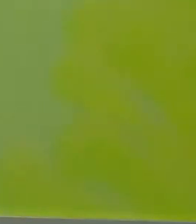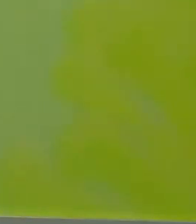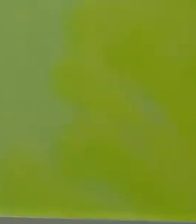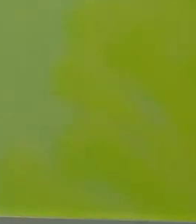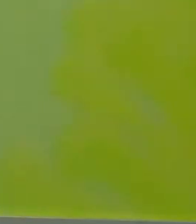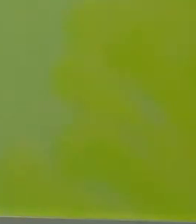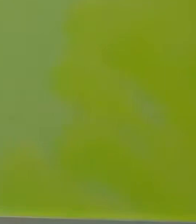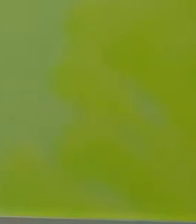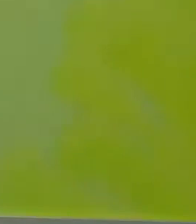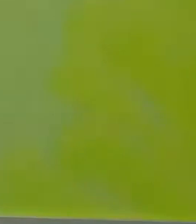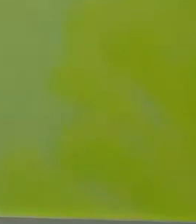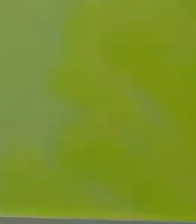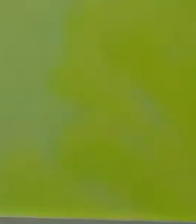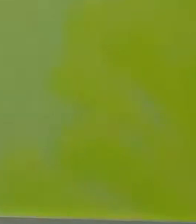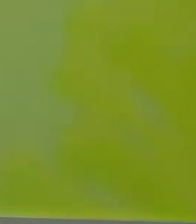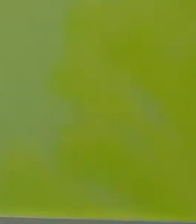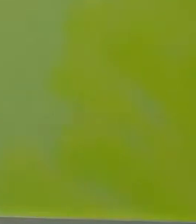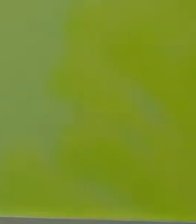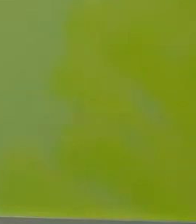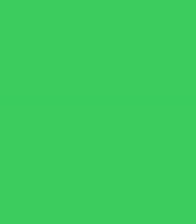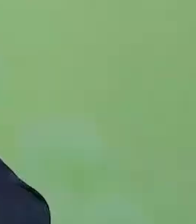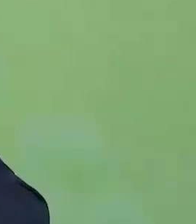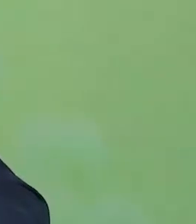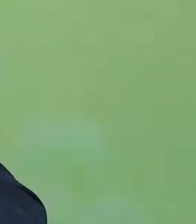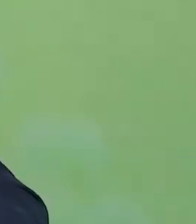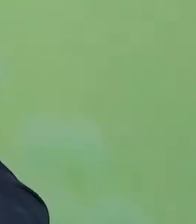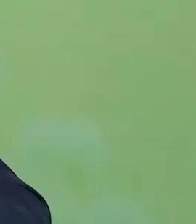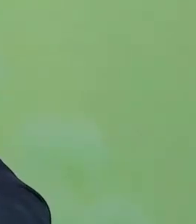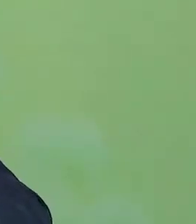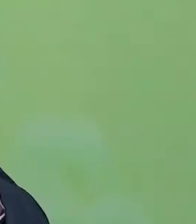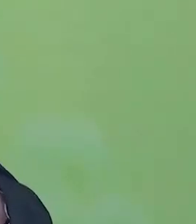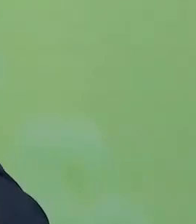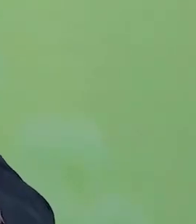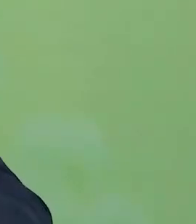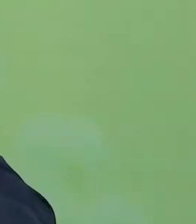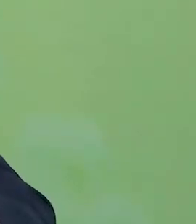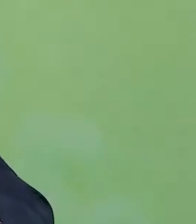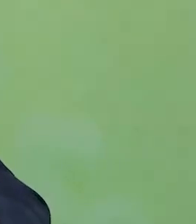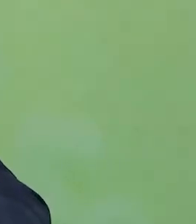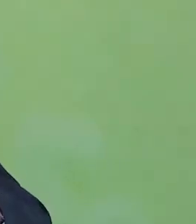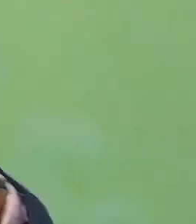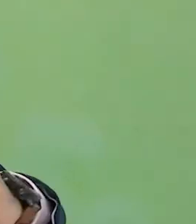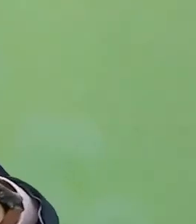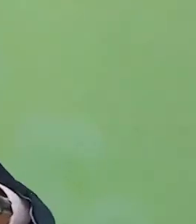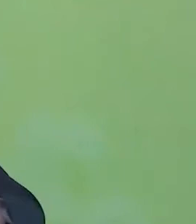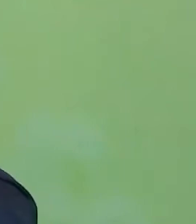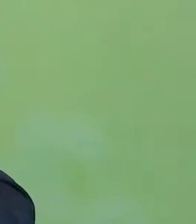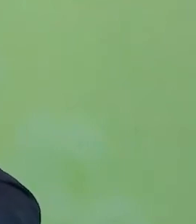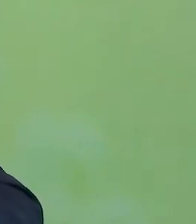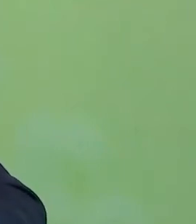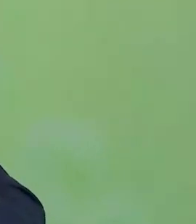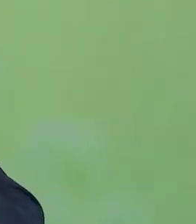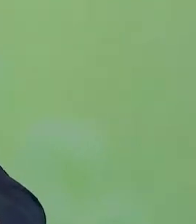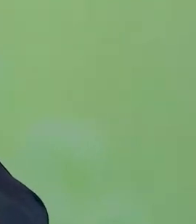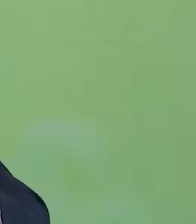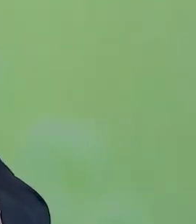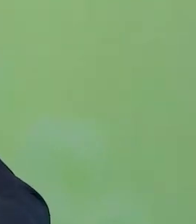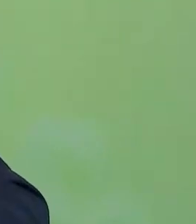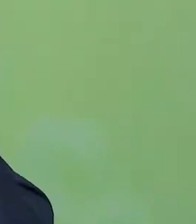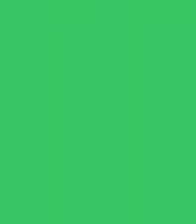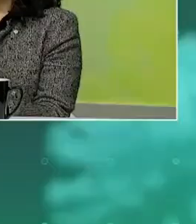nacimiento. El resto se adquieren durante la vida. Pues el cáncer de próstata no tiene una sola mutación, es por eso que es una enfermedad tan heterogénea y